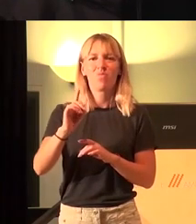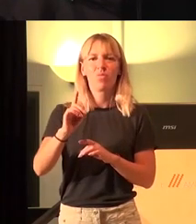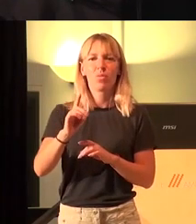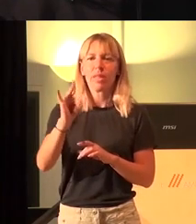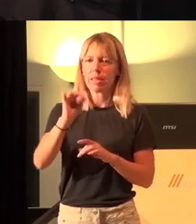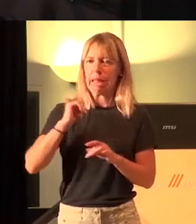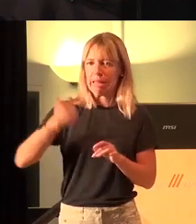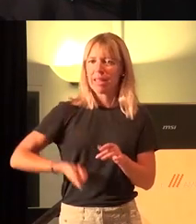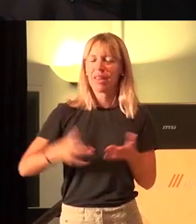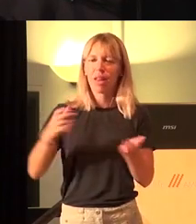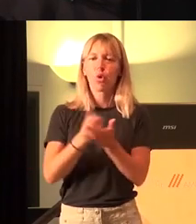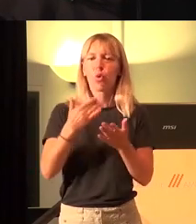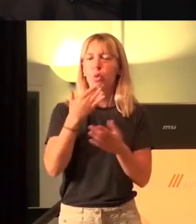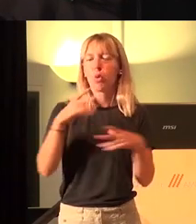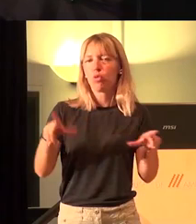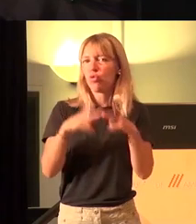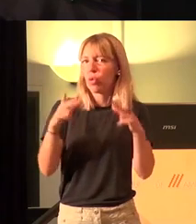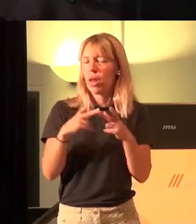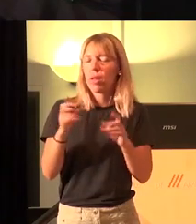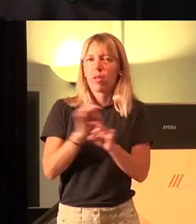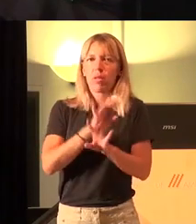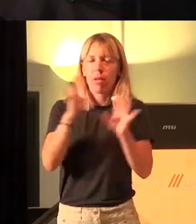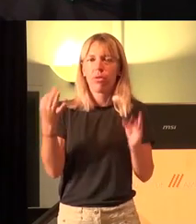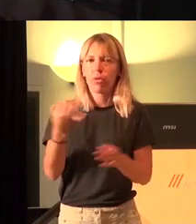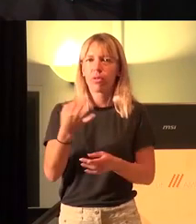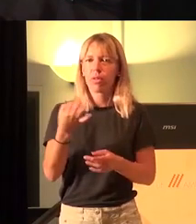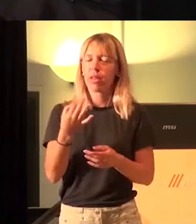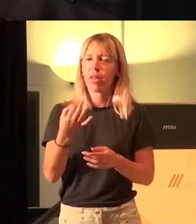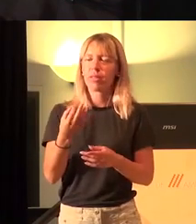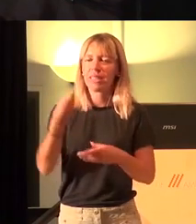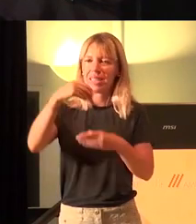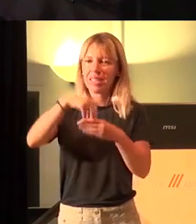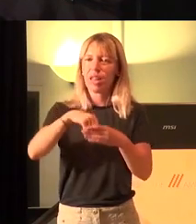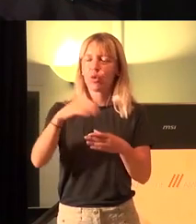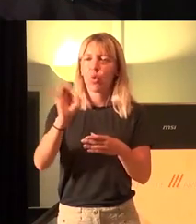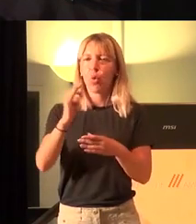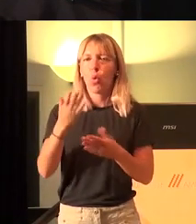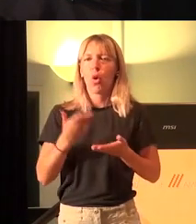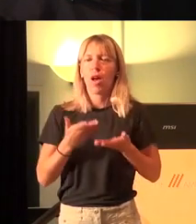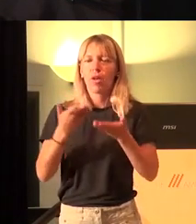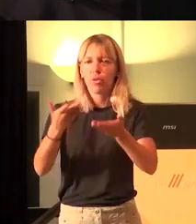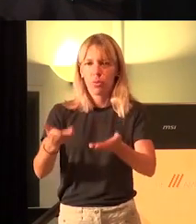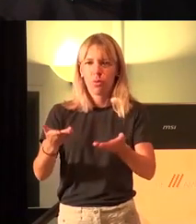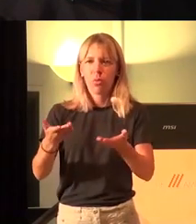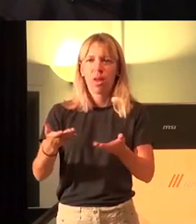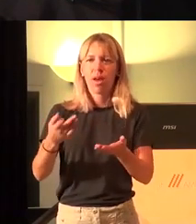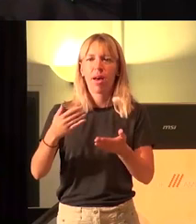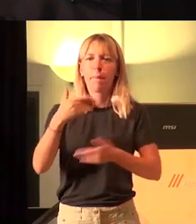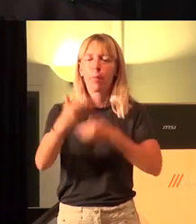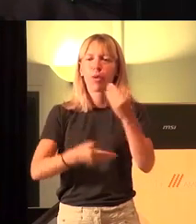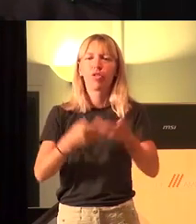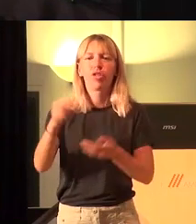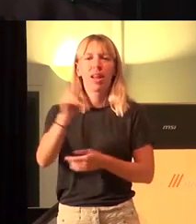todos como sociedad y, por supuesto, que forma parte, ¿no?, o contribuye a los procesos